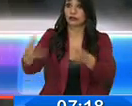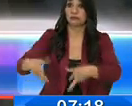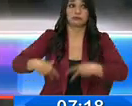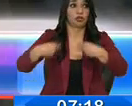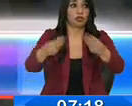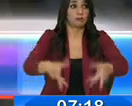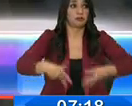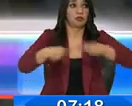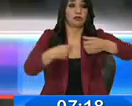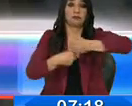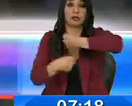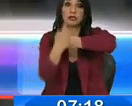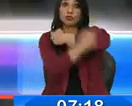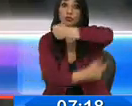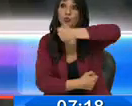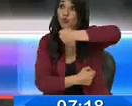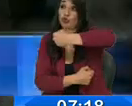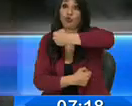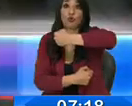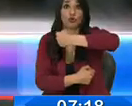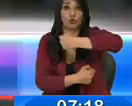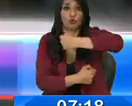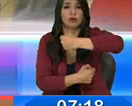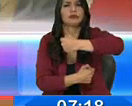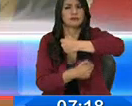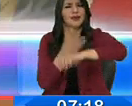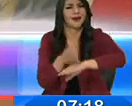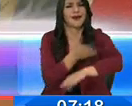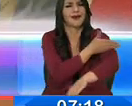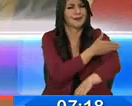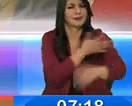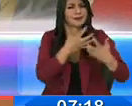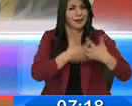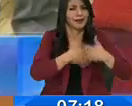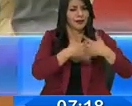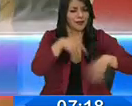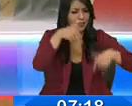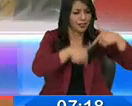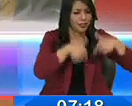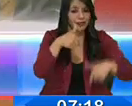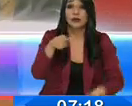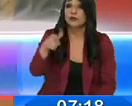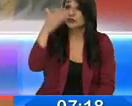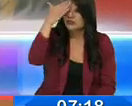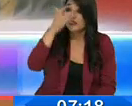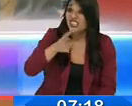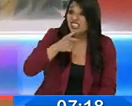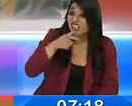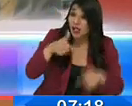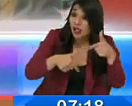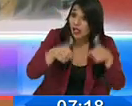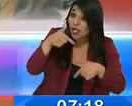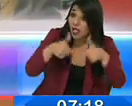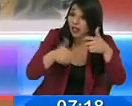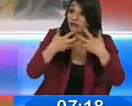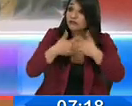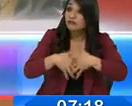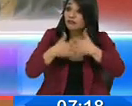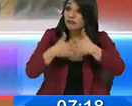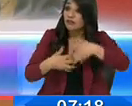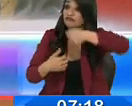de escudos que se tenían que haber prefabricado. Los escudos, ¿sabe quiénes hicieron los escudos? El pueblo